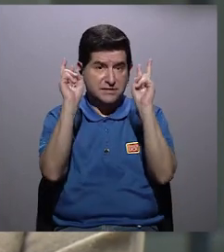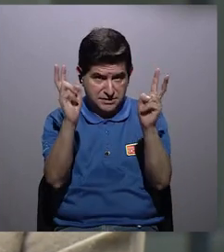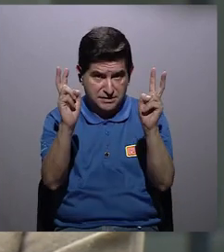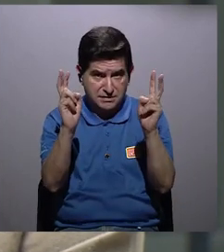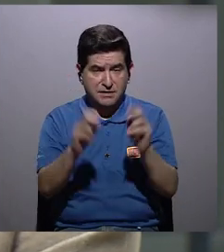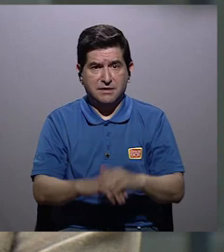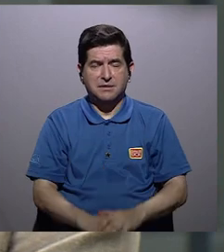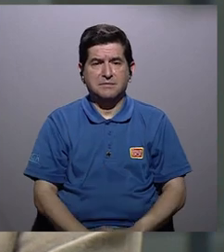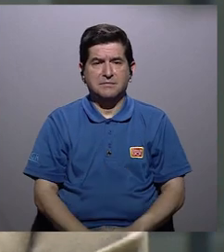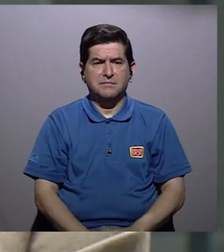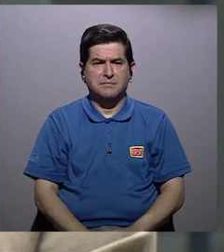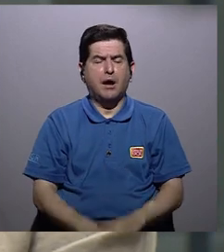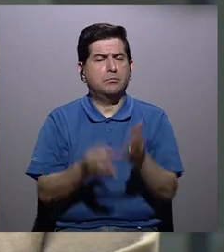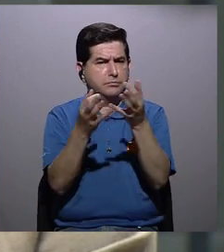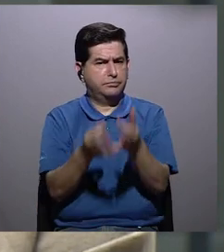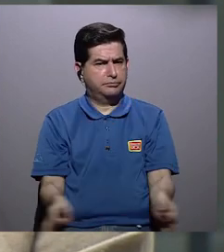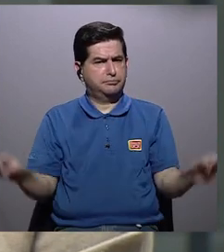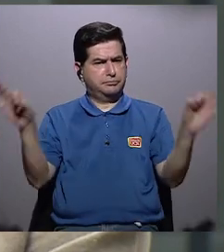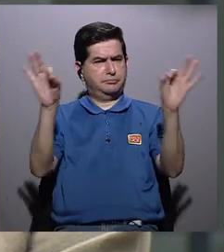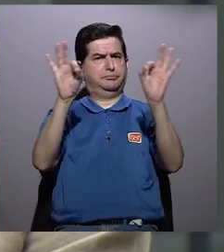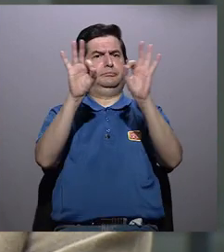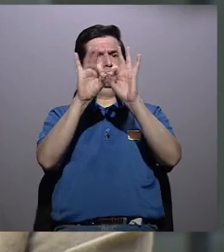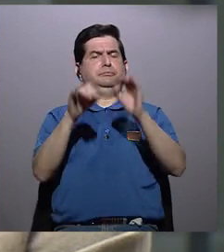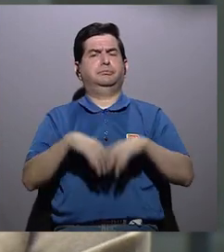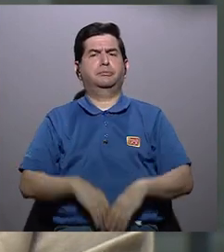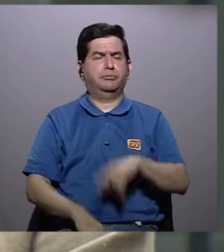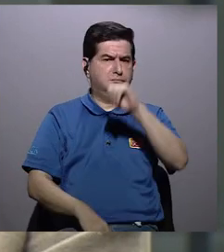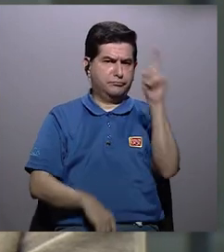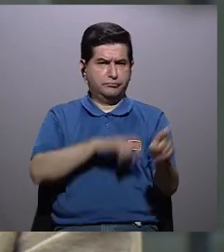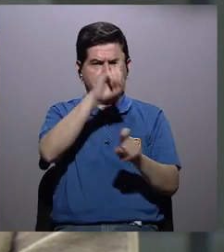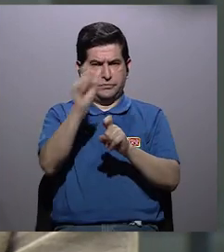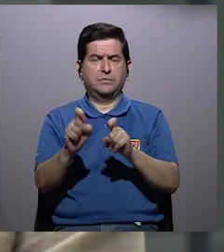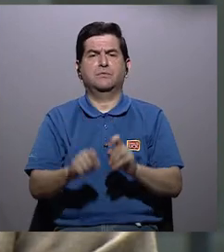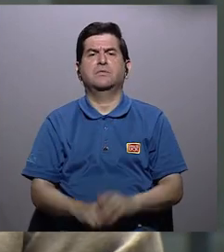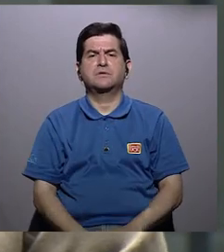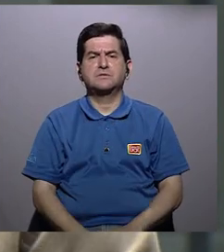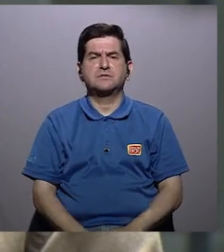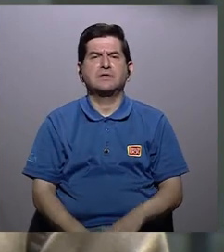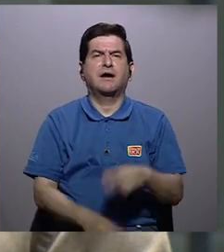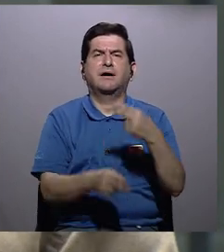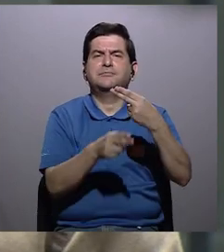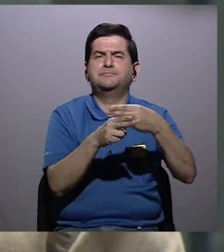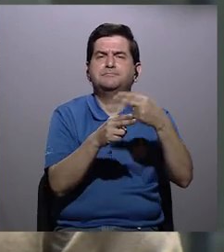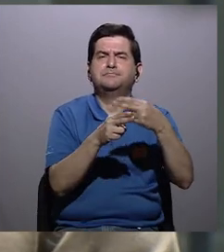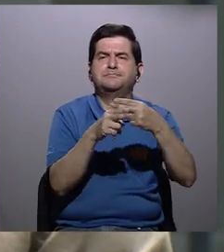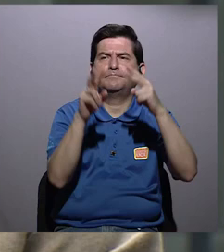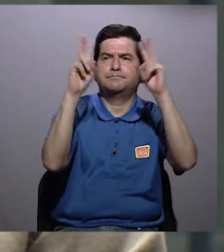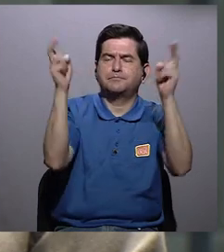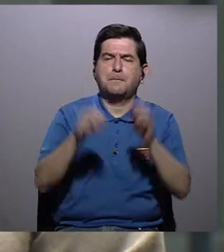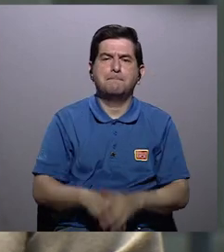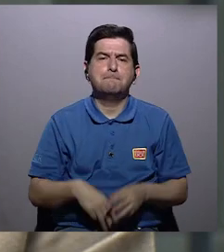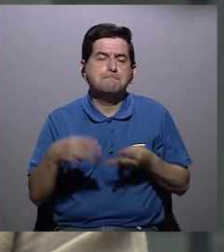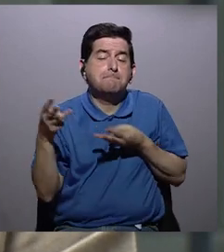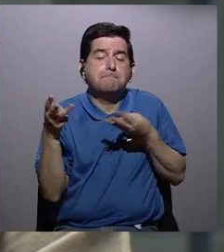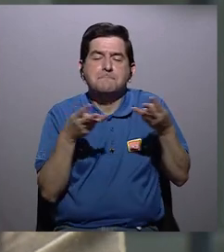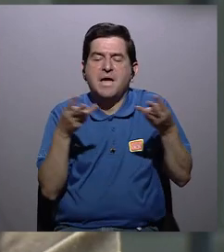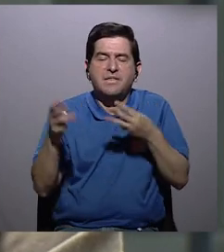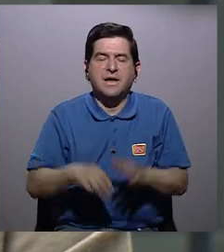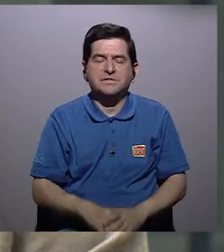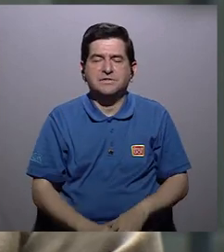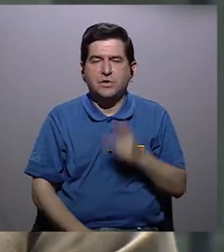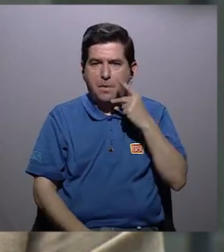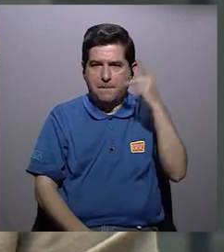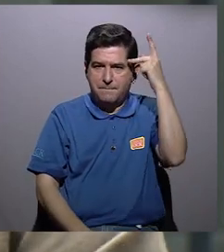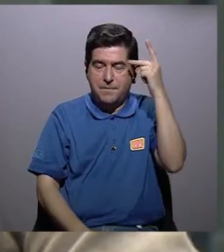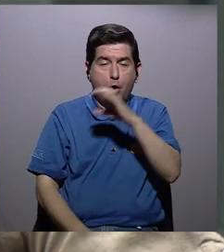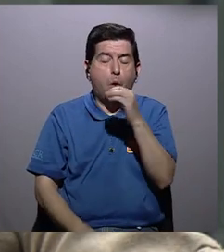que resulta muy importante en esta encuesta. Y es lo que se ha llamado mediación parental o mediación